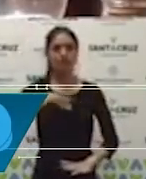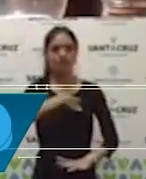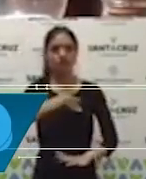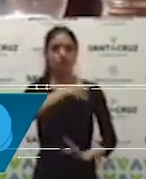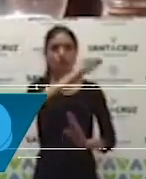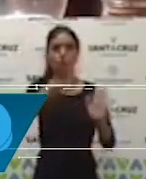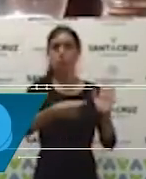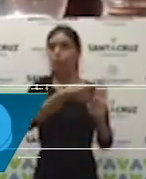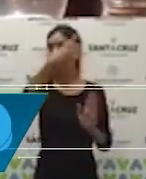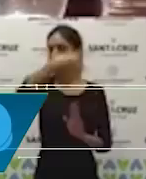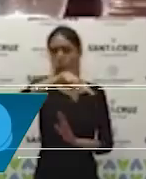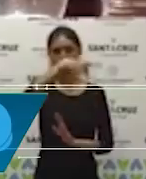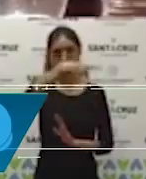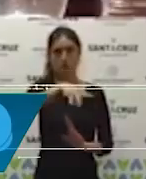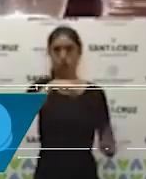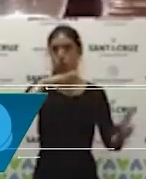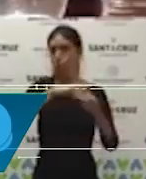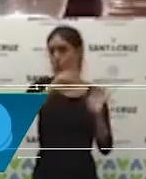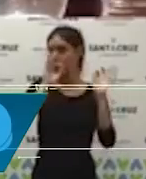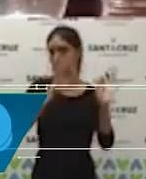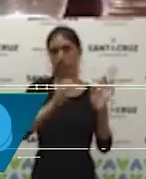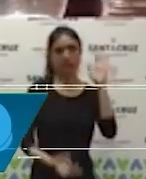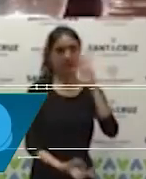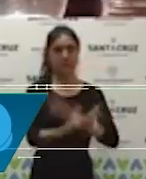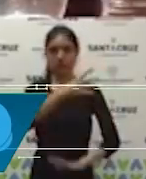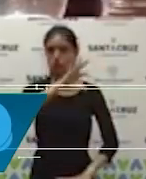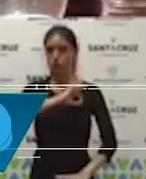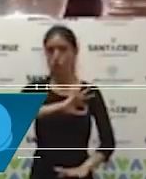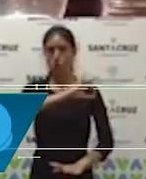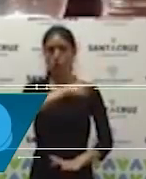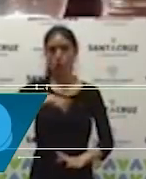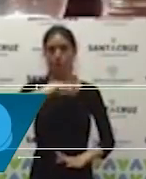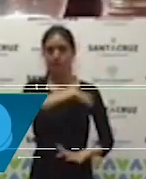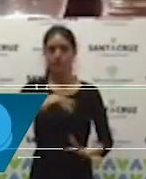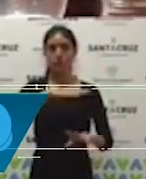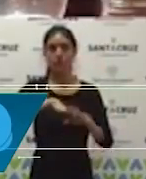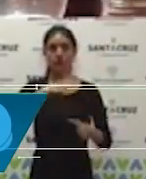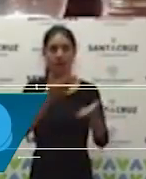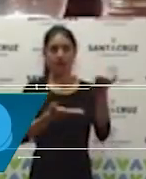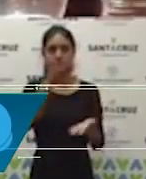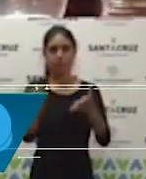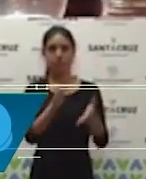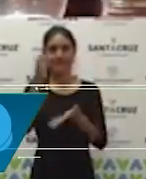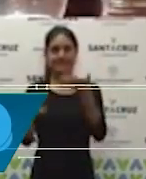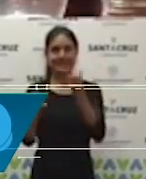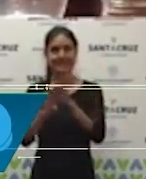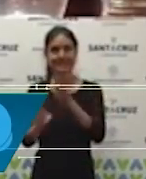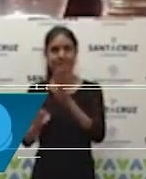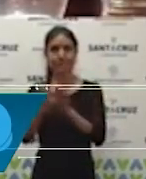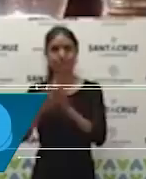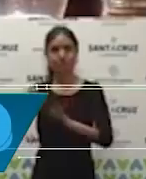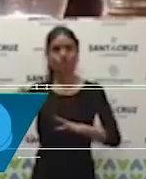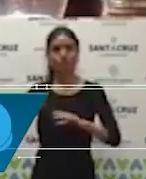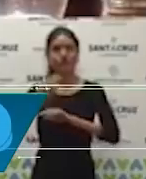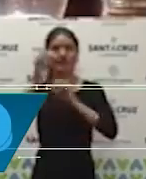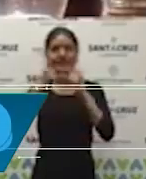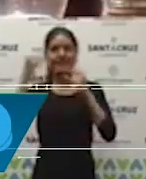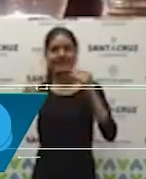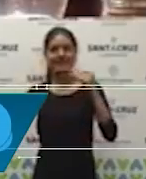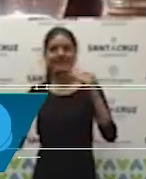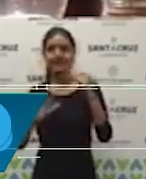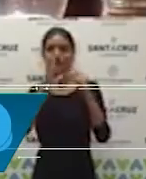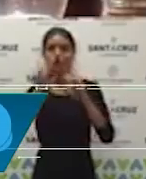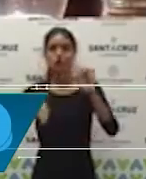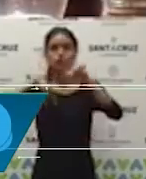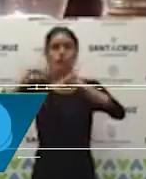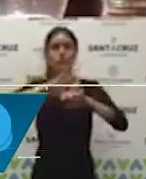además esta recuperación de Coalición Canaria de Santa Cruz? Indudablemente se han empezado a tambalear todas las cosas aquí en Canarias. Efectivamente, pero